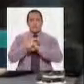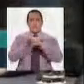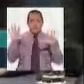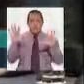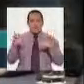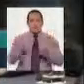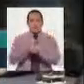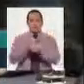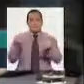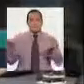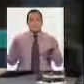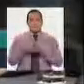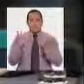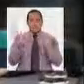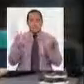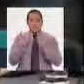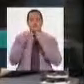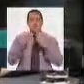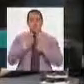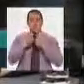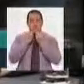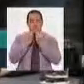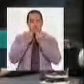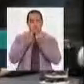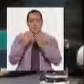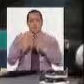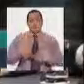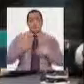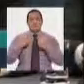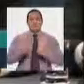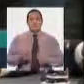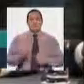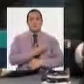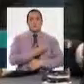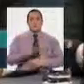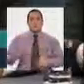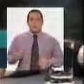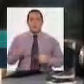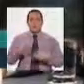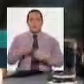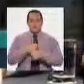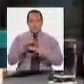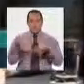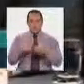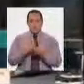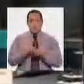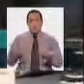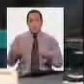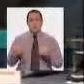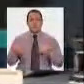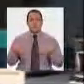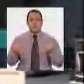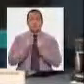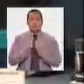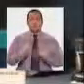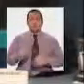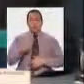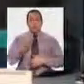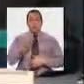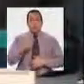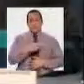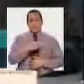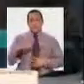En diversos eventos he manifestado la posición del Estado sobre el particular. Conjuntamente con el doctor